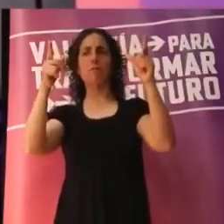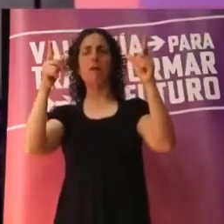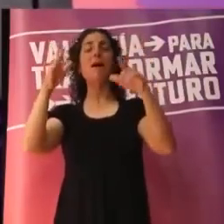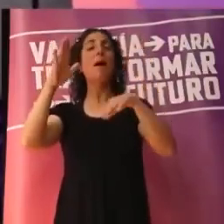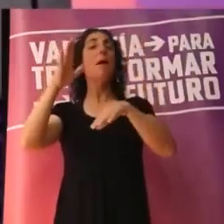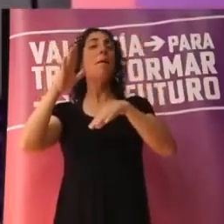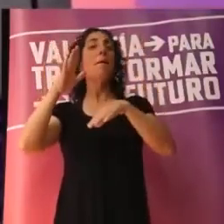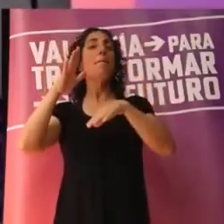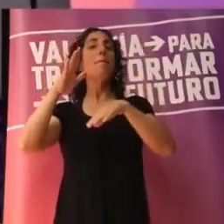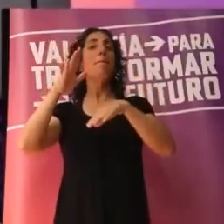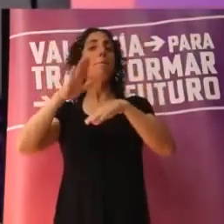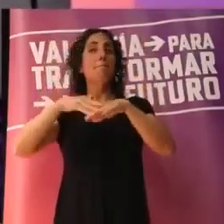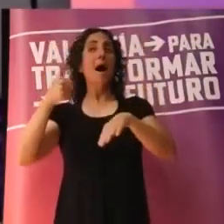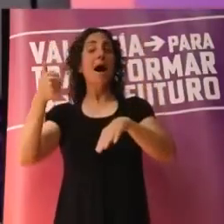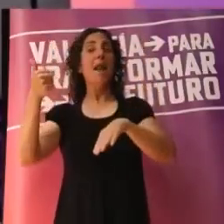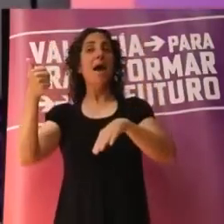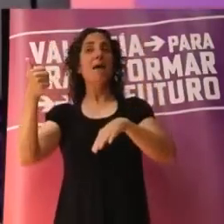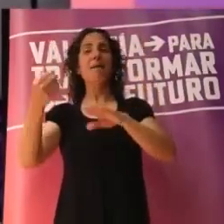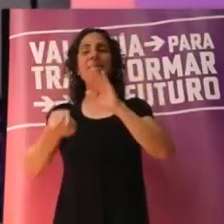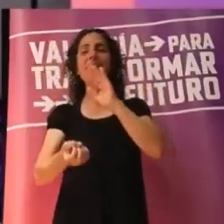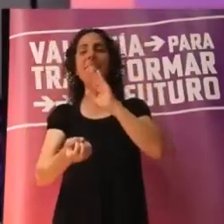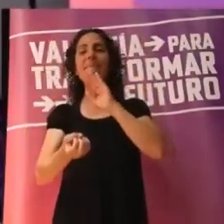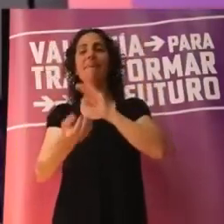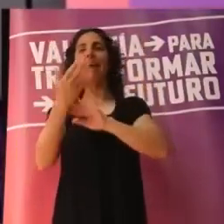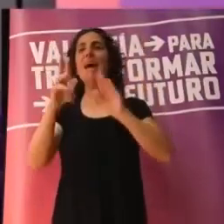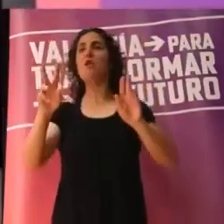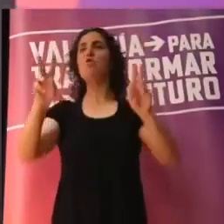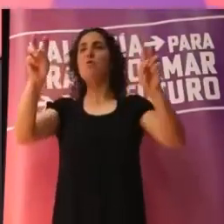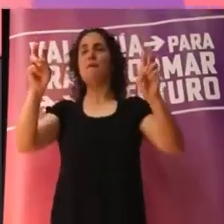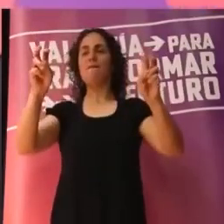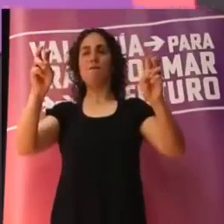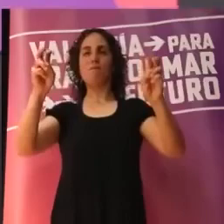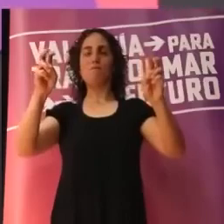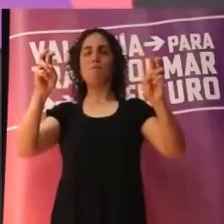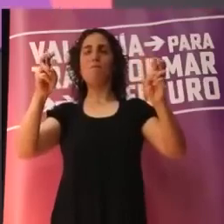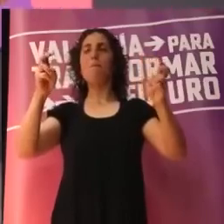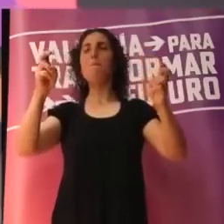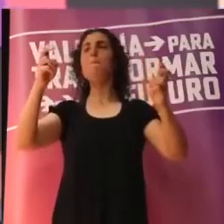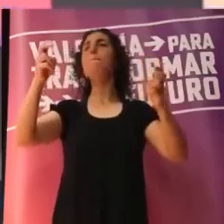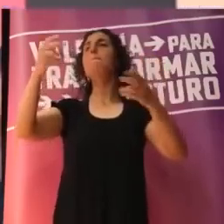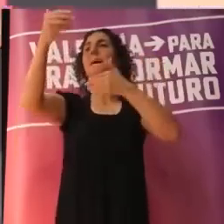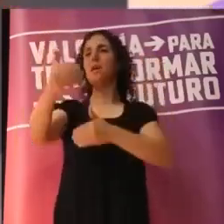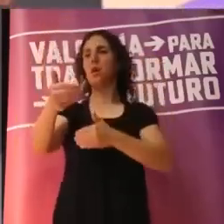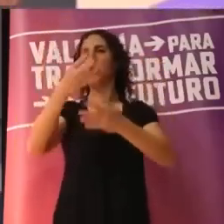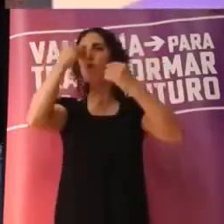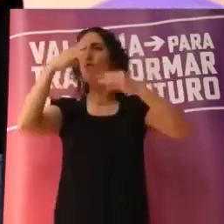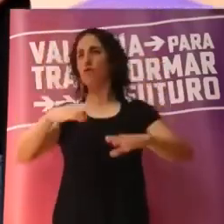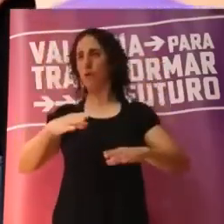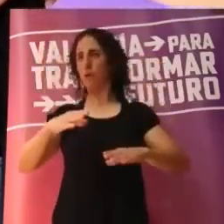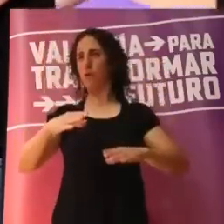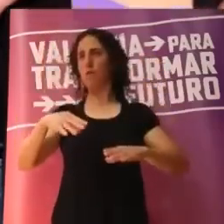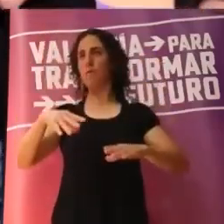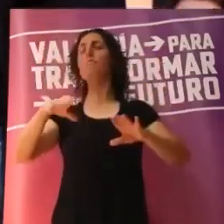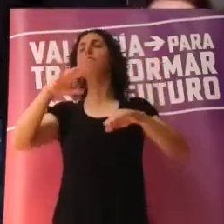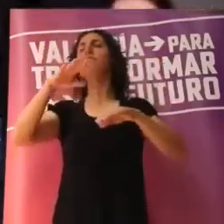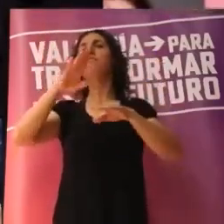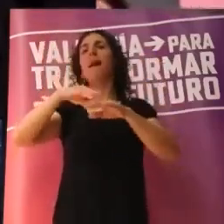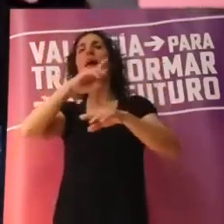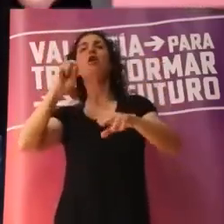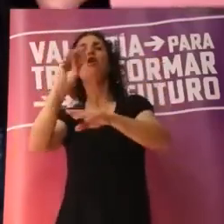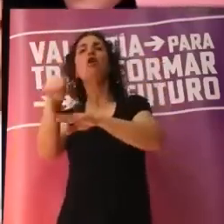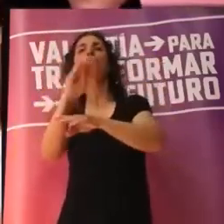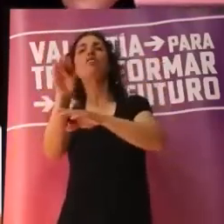generar un nuevo periodo histórico de dominio reaccionario y conservador en España era destruir